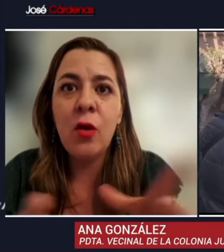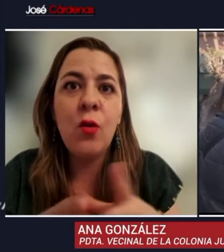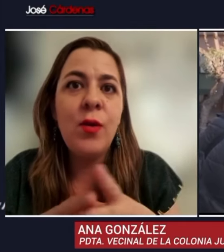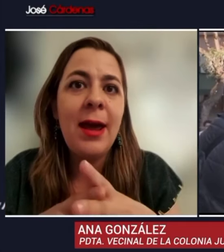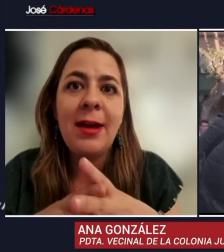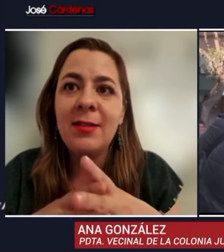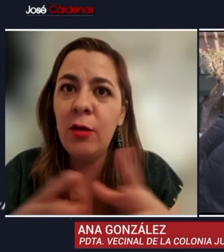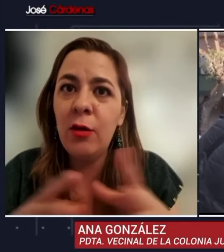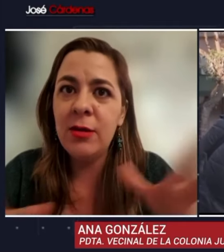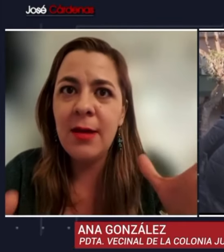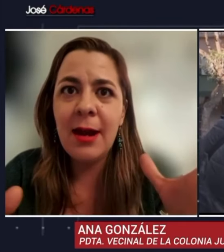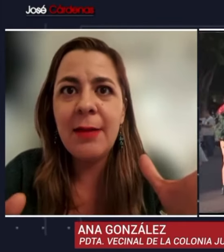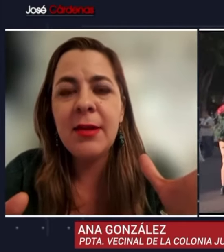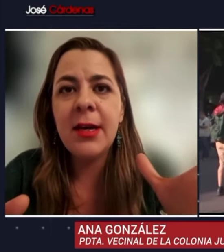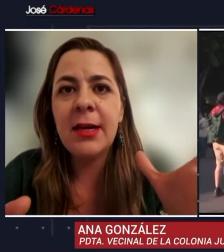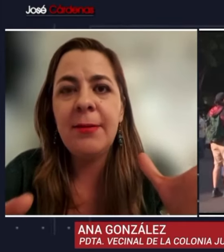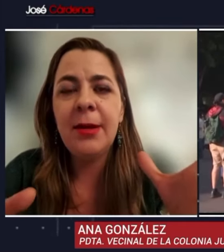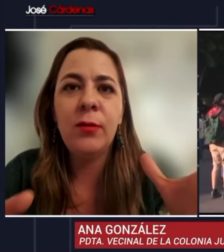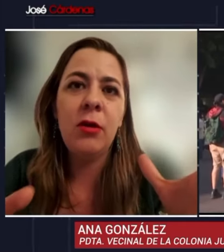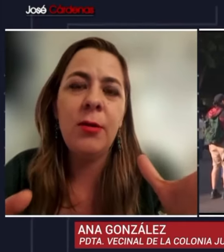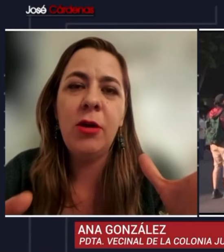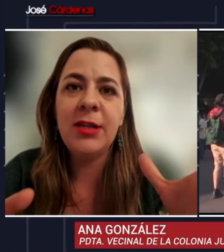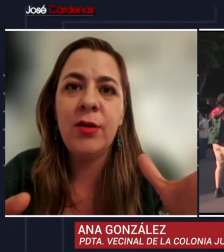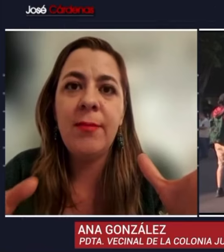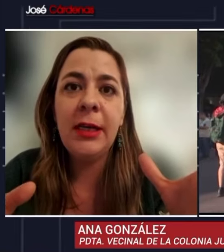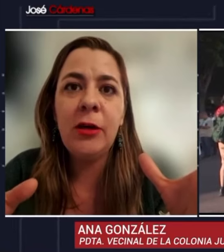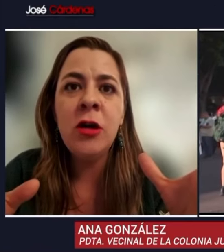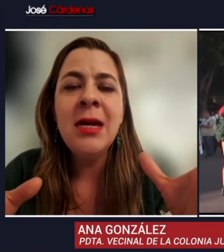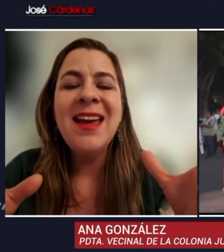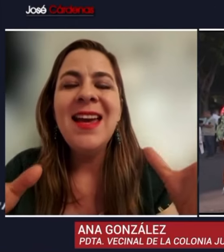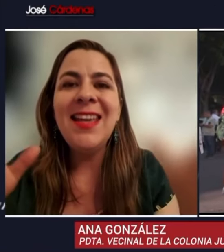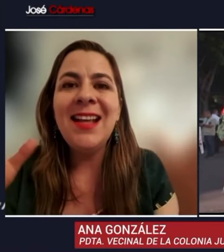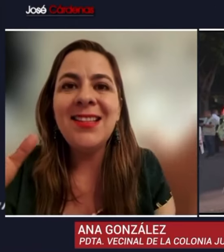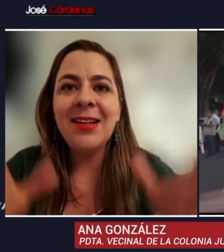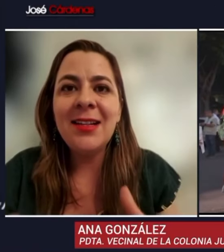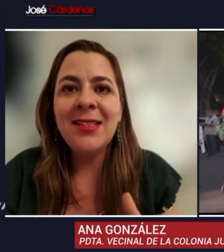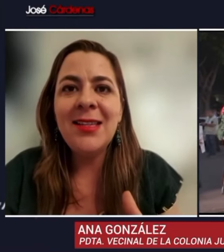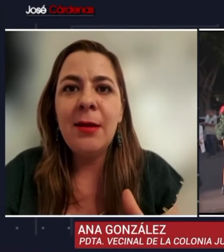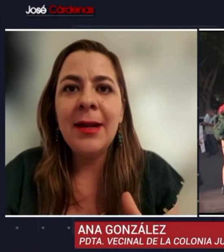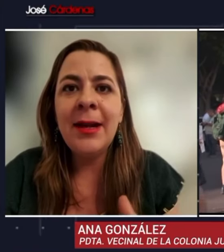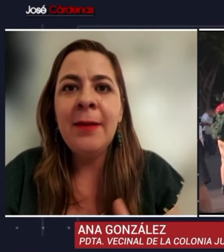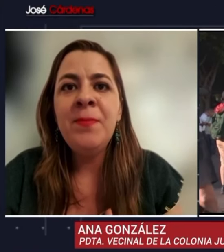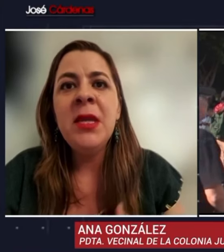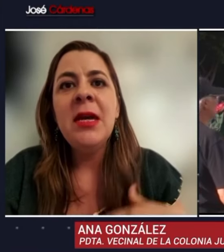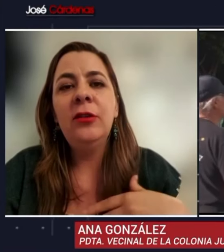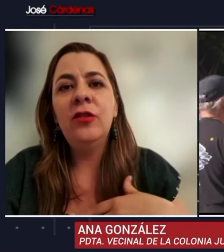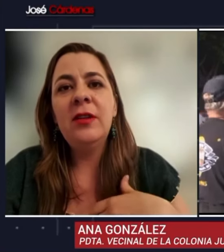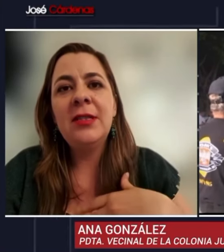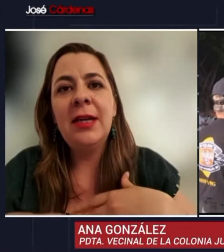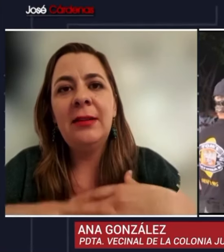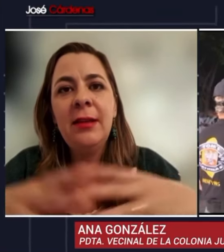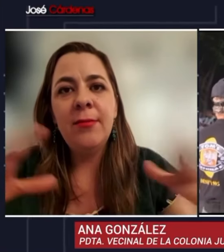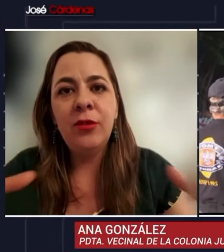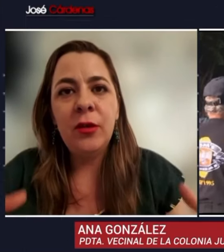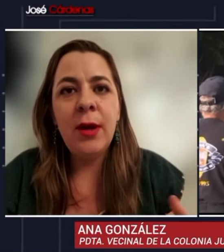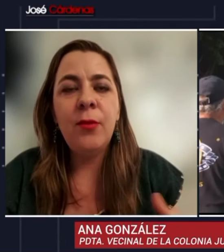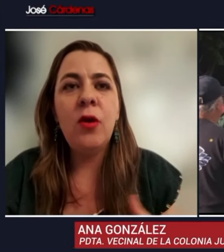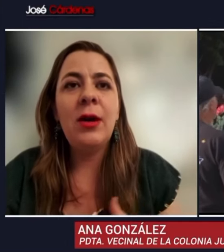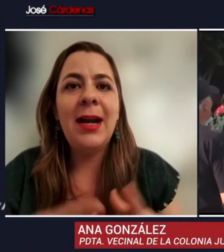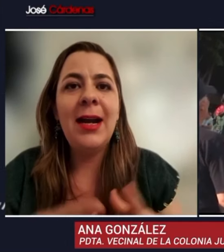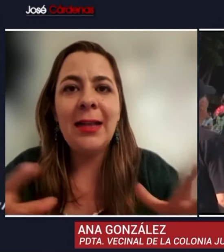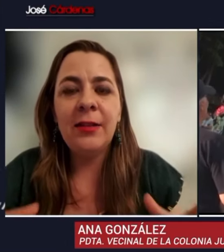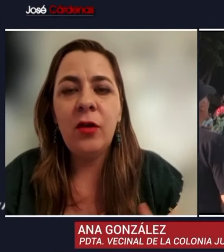sido una extraordinaria medida que había tomado el gobierno de la Ciudad de México, y al cerrarse ese albergue, entonces ya tenemos de